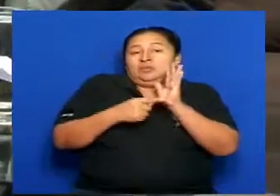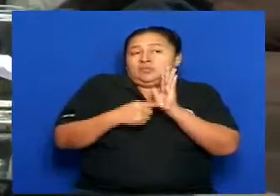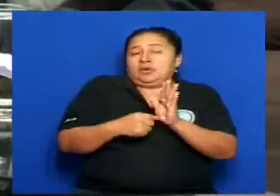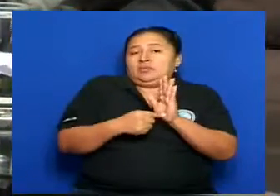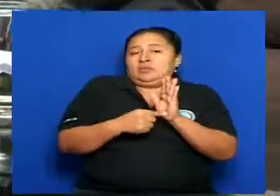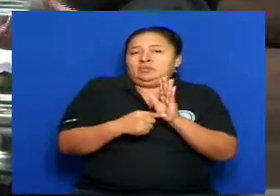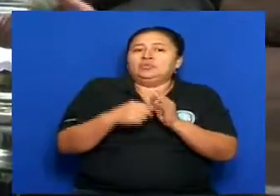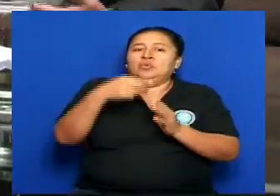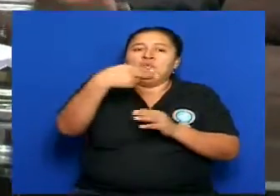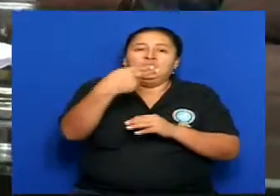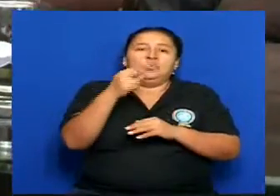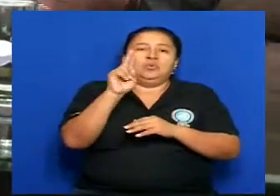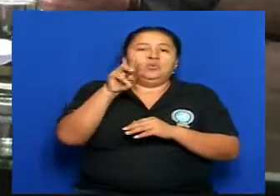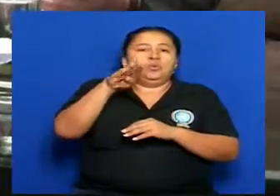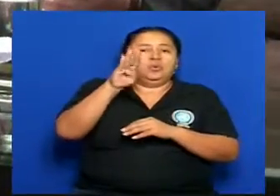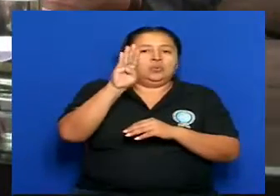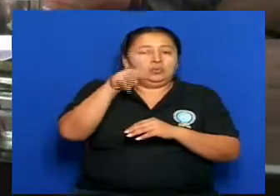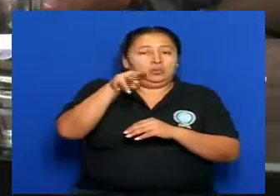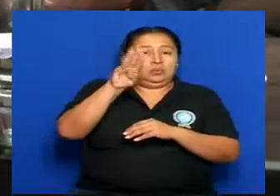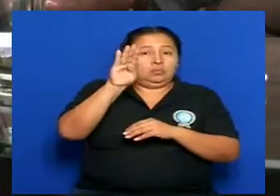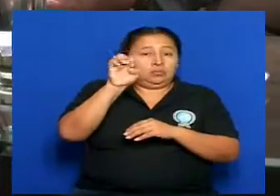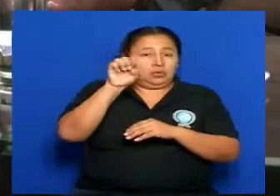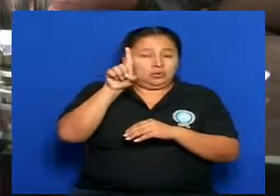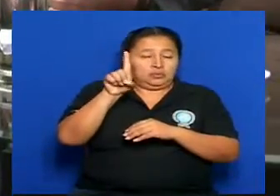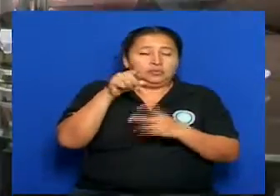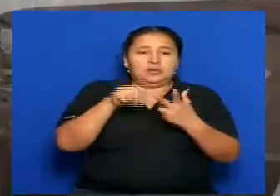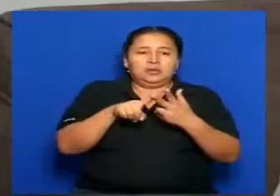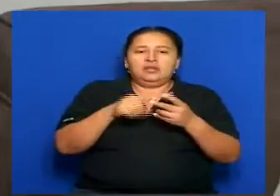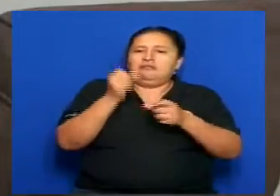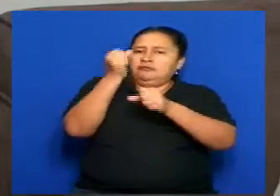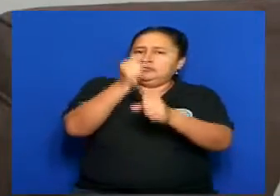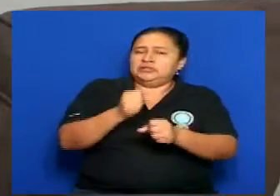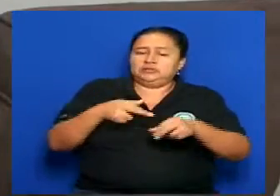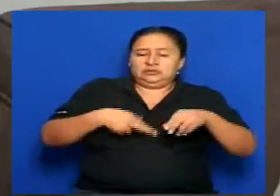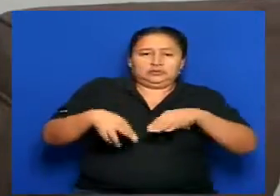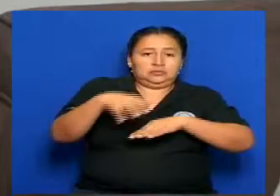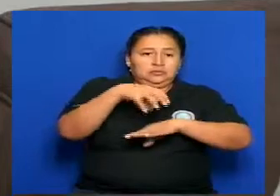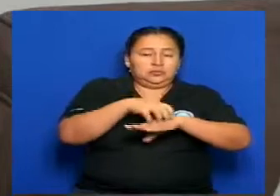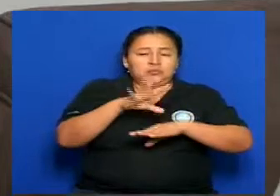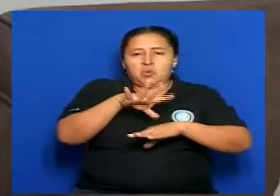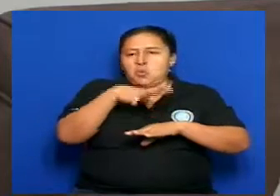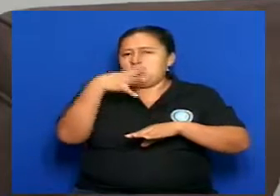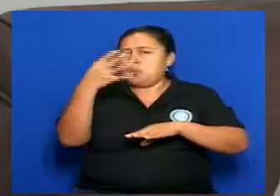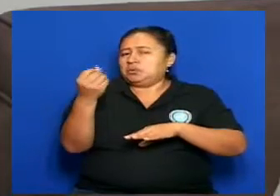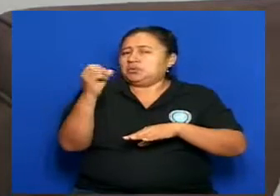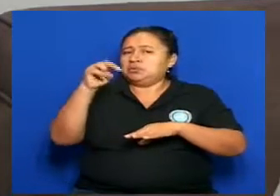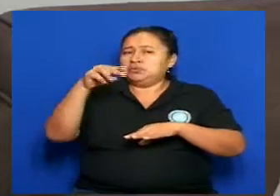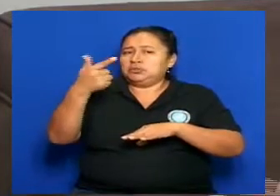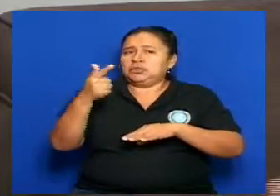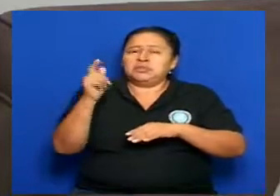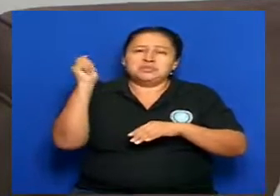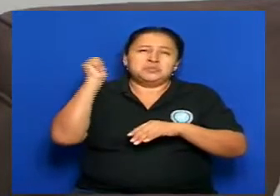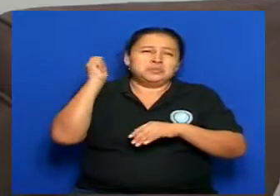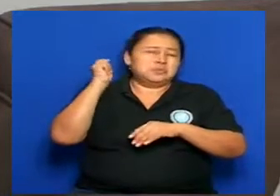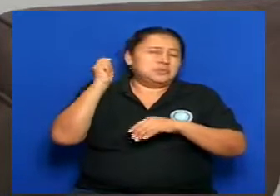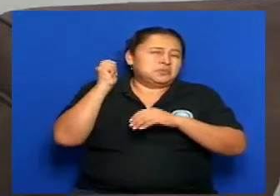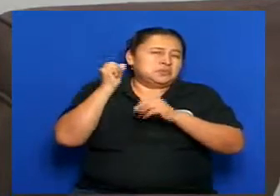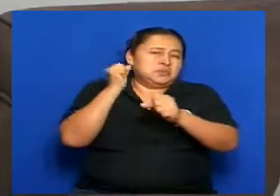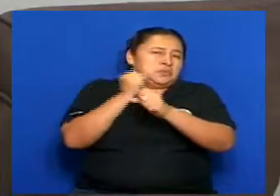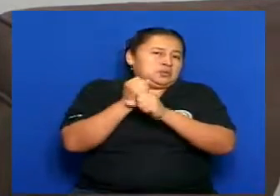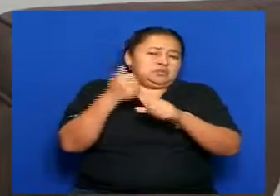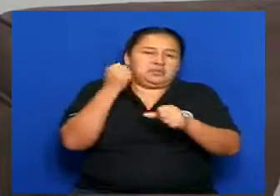humboldt la fundación del río del río san juan y otras ong que han venido por décadas jugando un rol